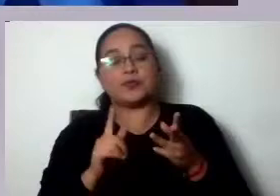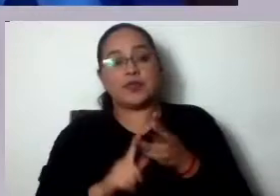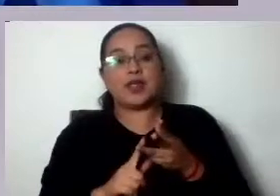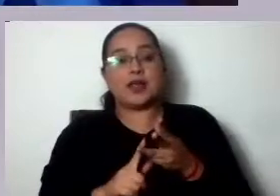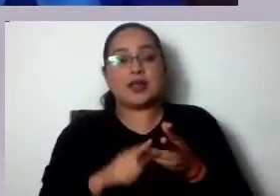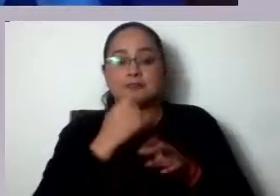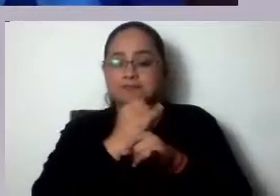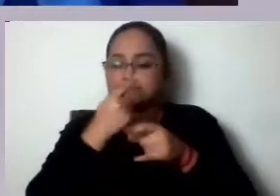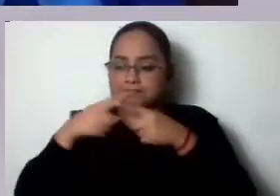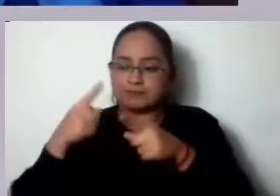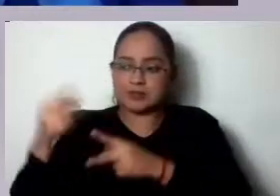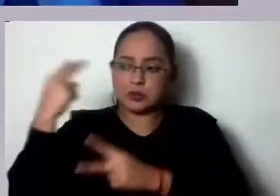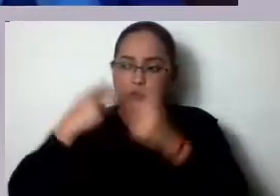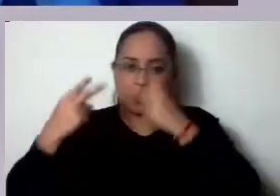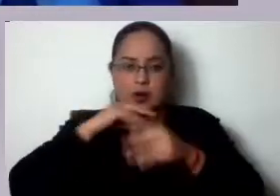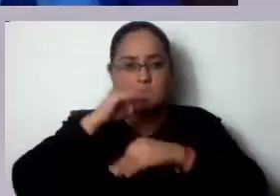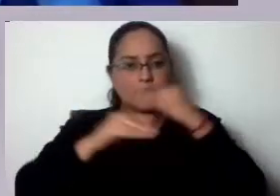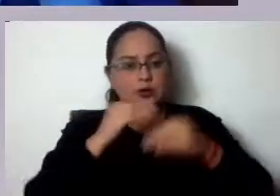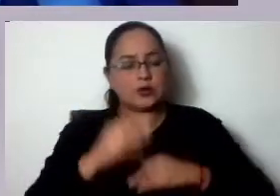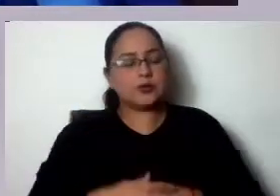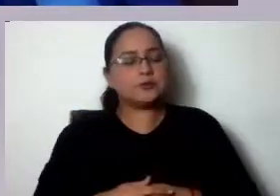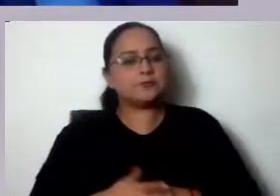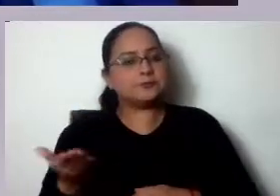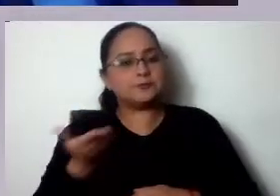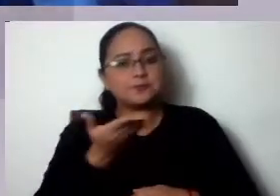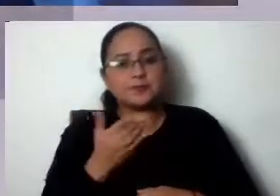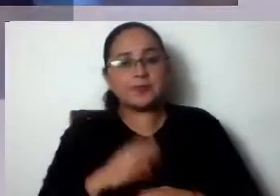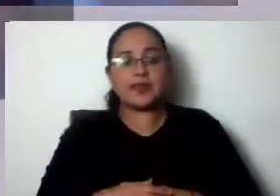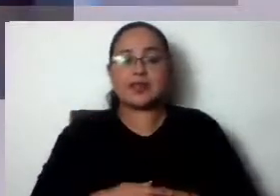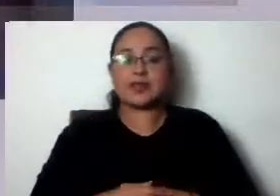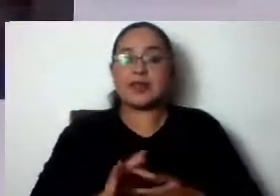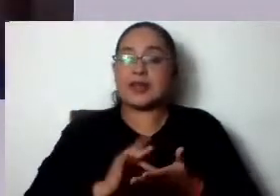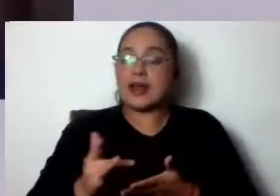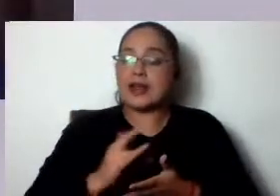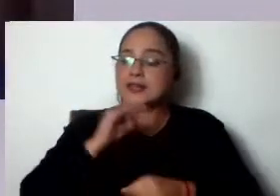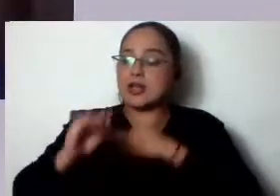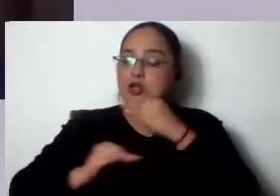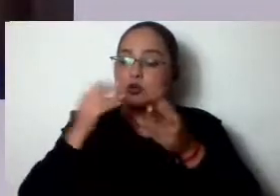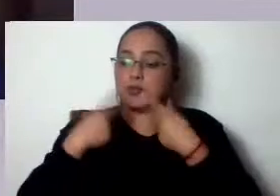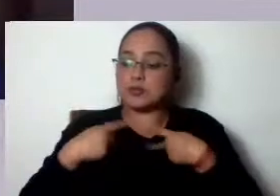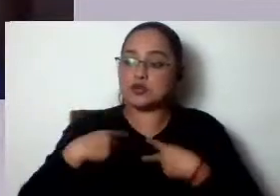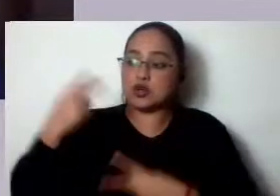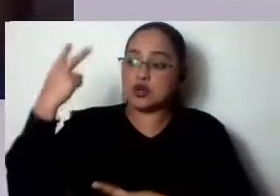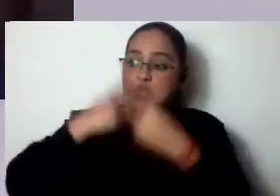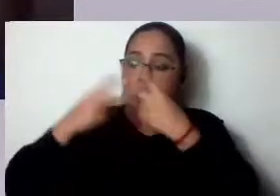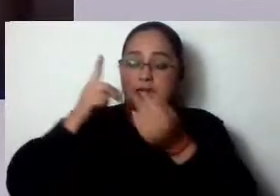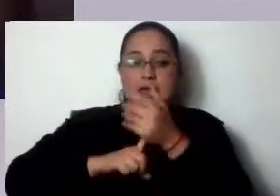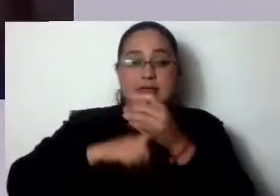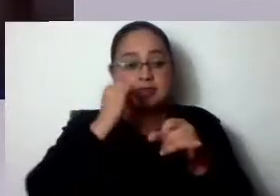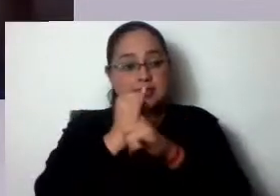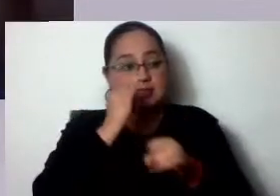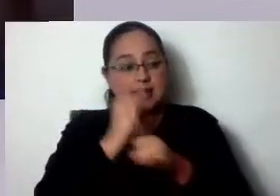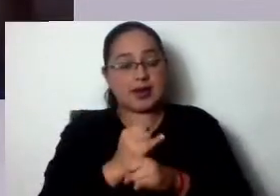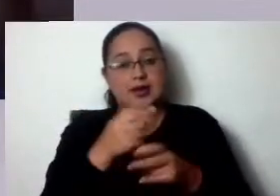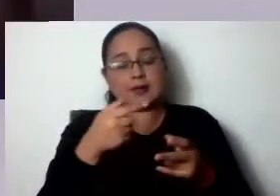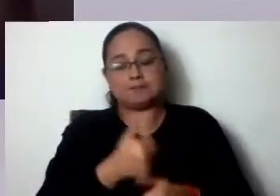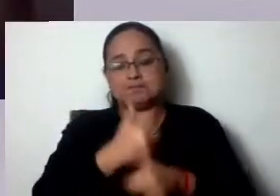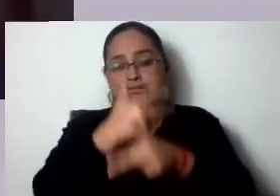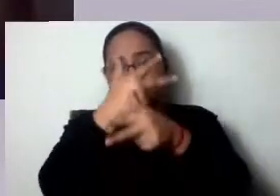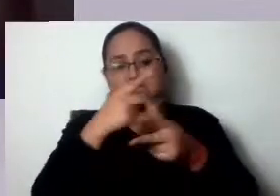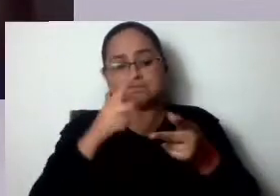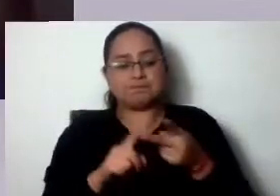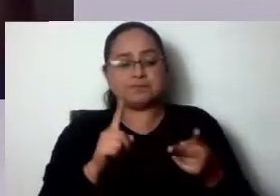pues agradecerles a todos ustedes que se hayan conectado a través de estos medios digitales felicitar al